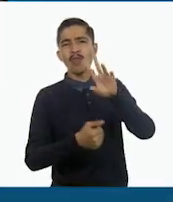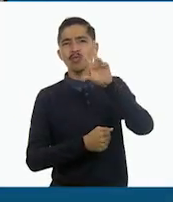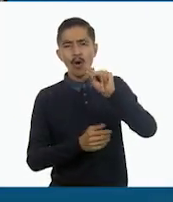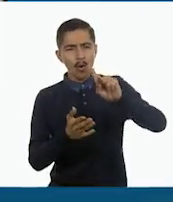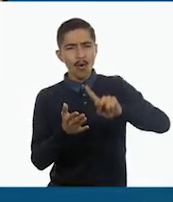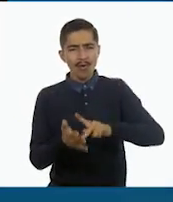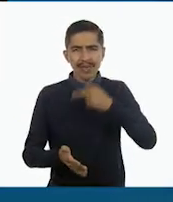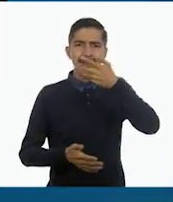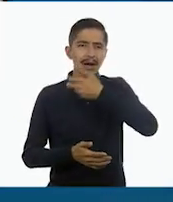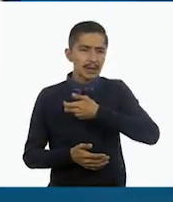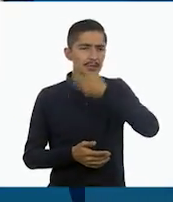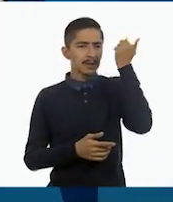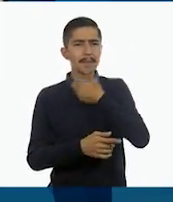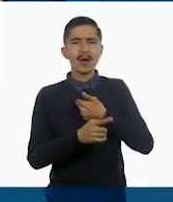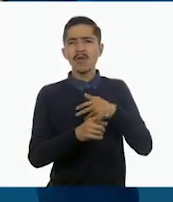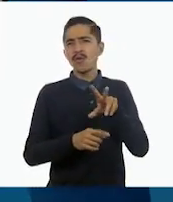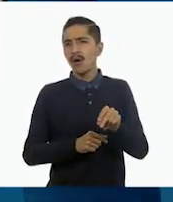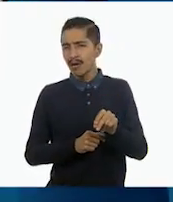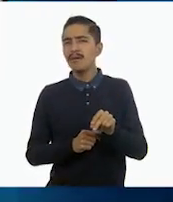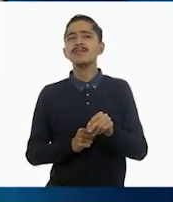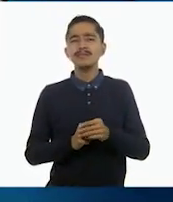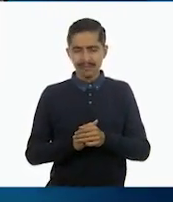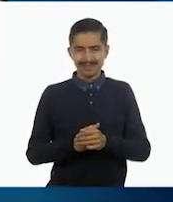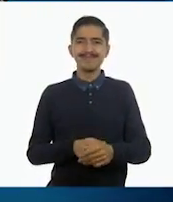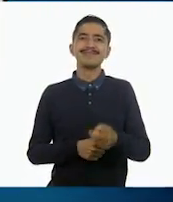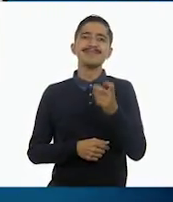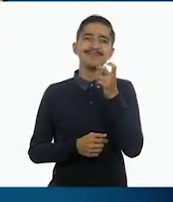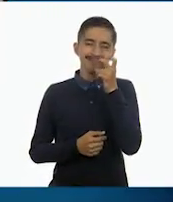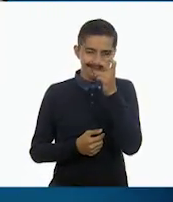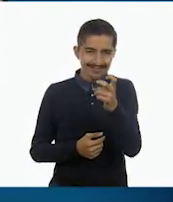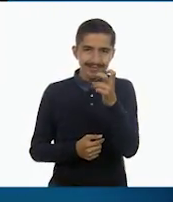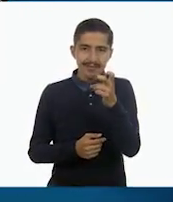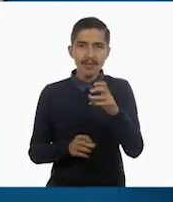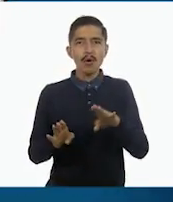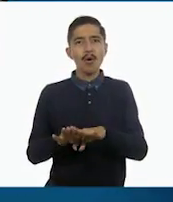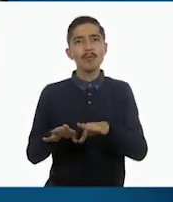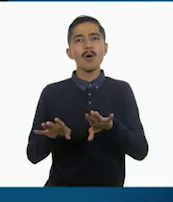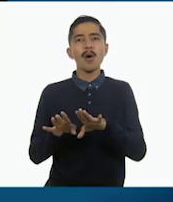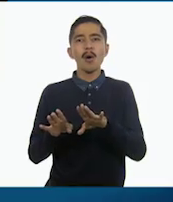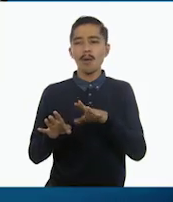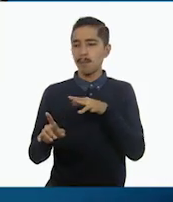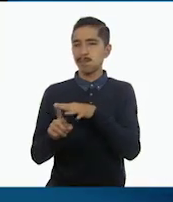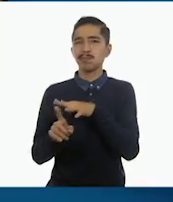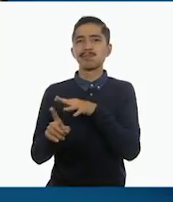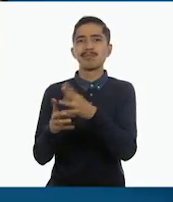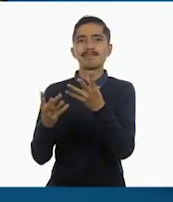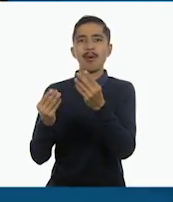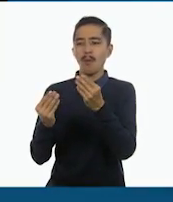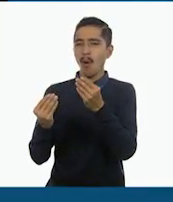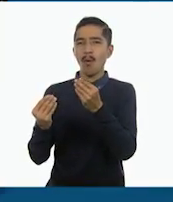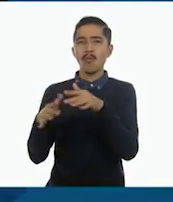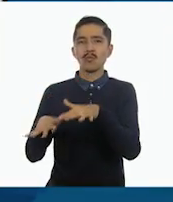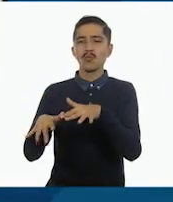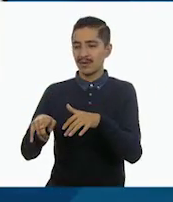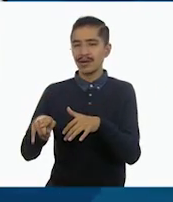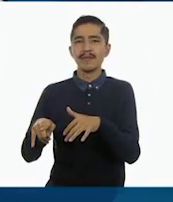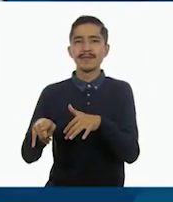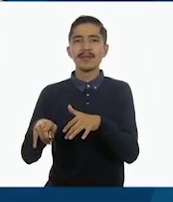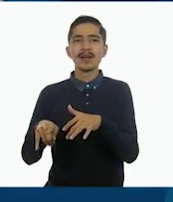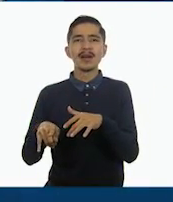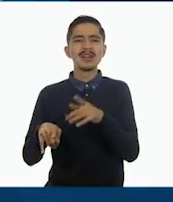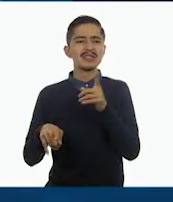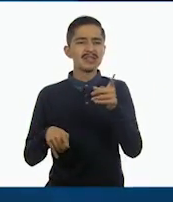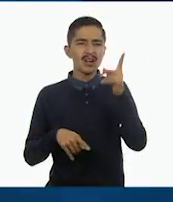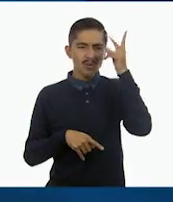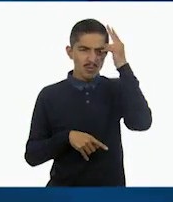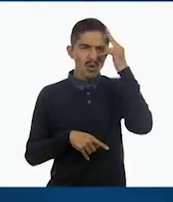Antireeleccionista y se volvió muy popular, por lo que el gobierno de Díaz comenzó